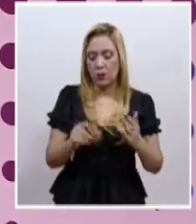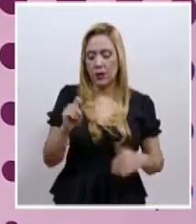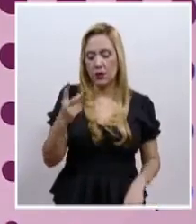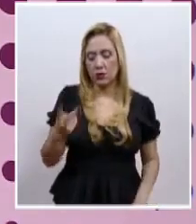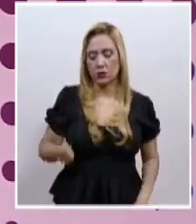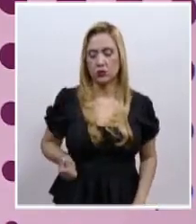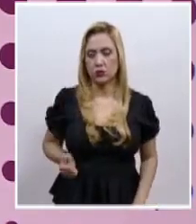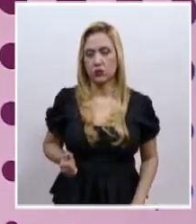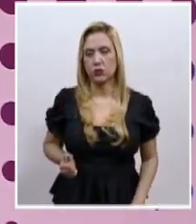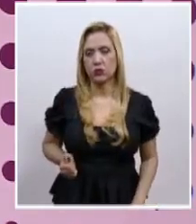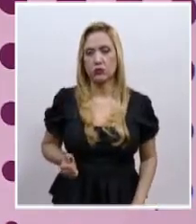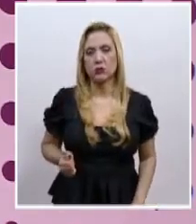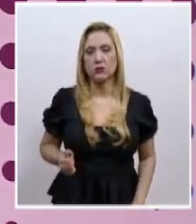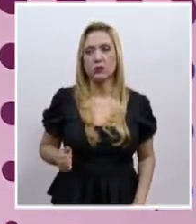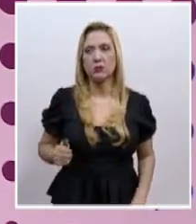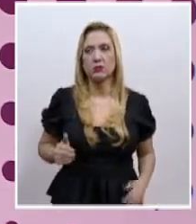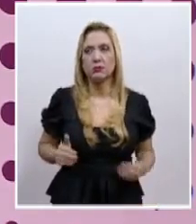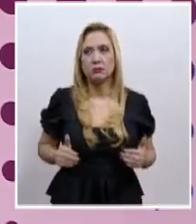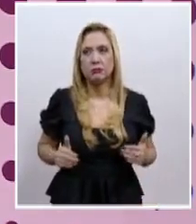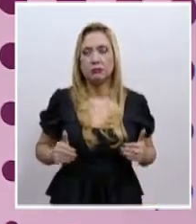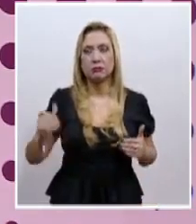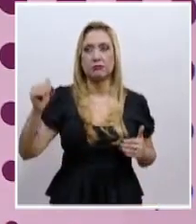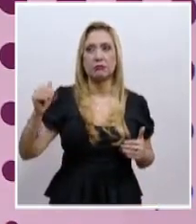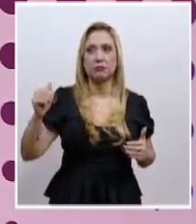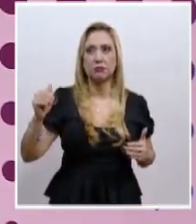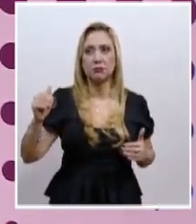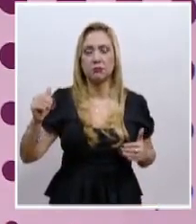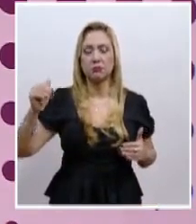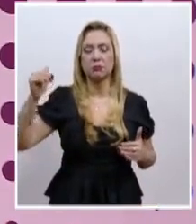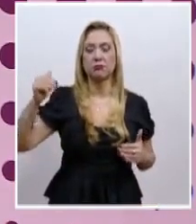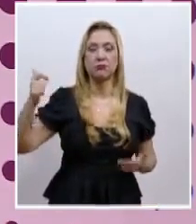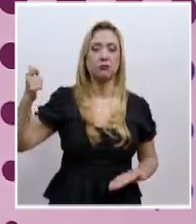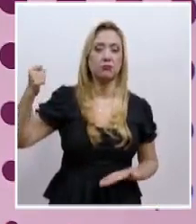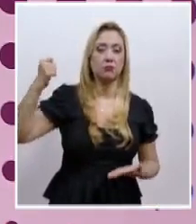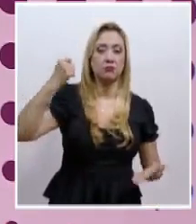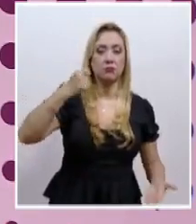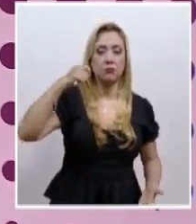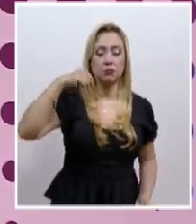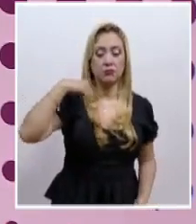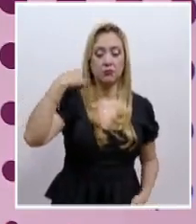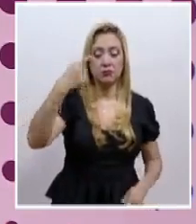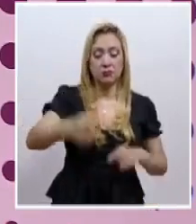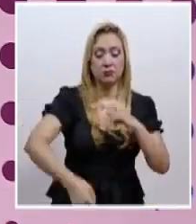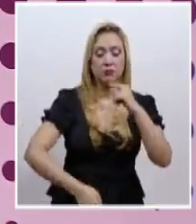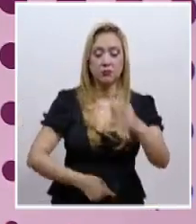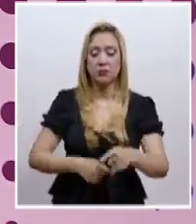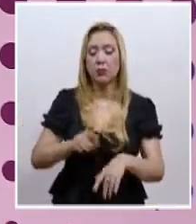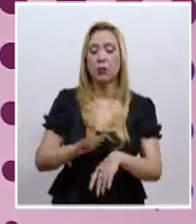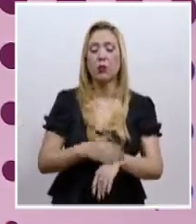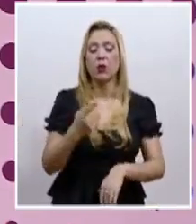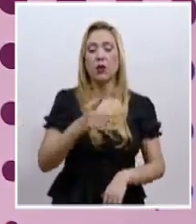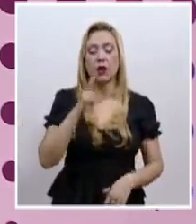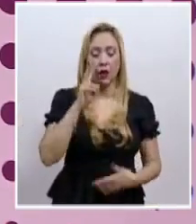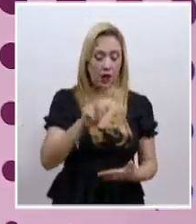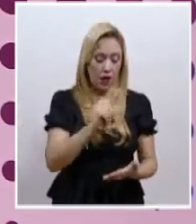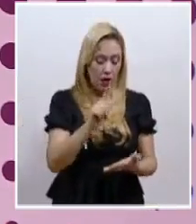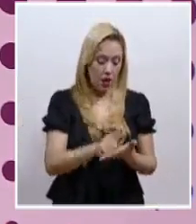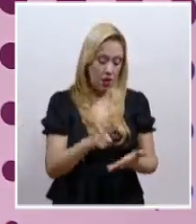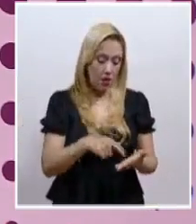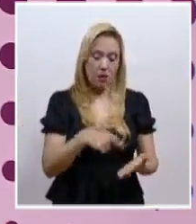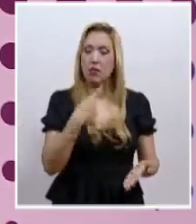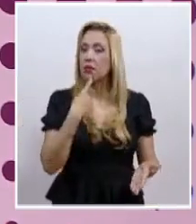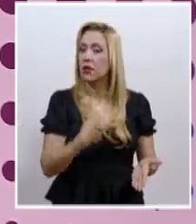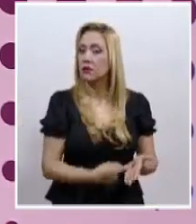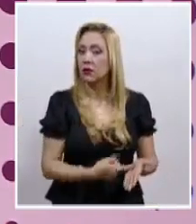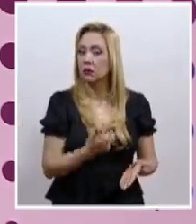términos reales, crece muchísimo el presupuesto para este año, porque lo vemos en la ley de ingresos, ¿no? lo